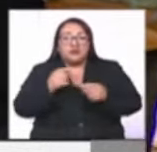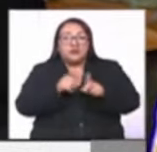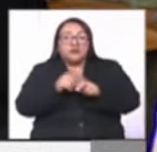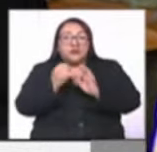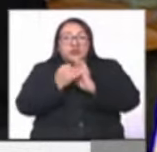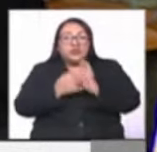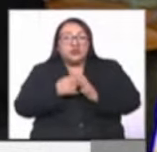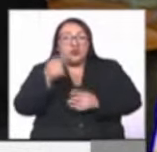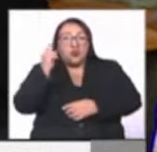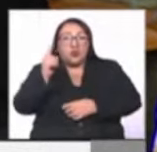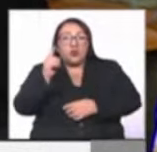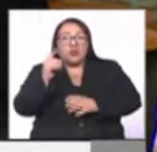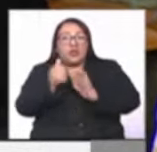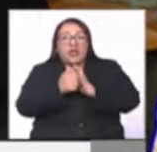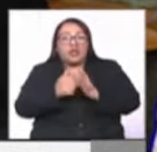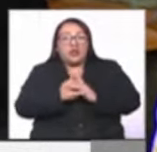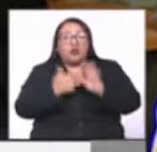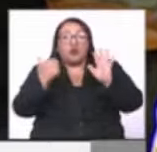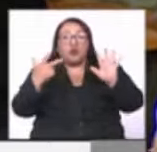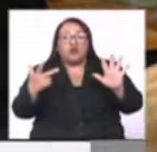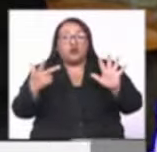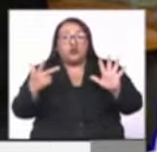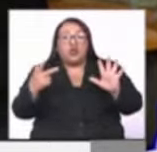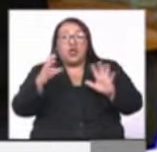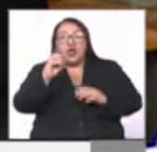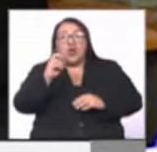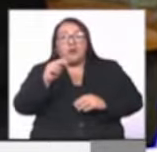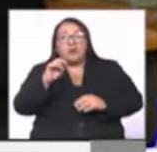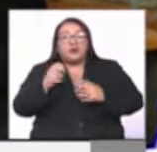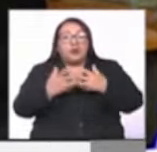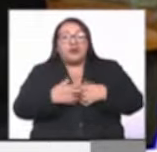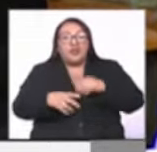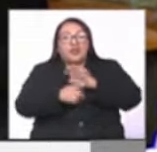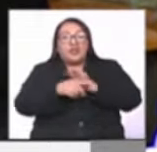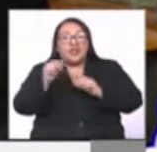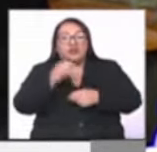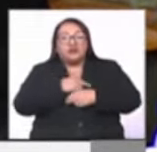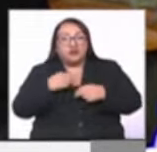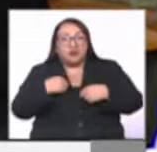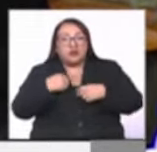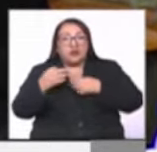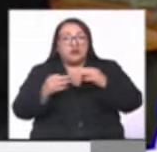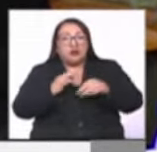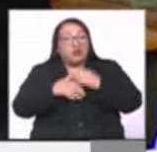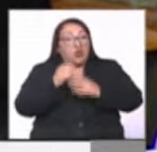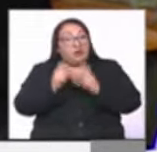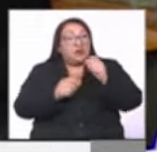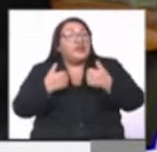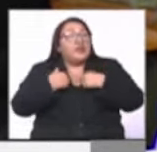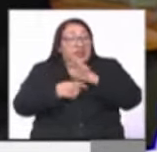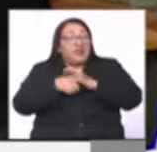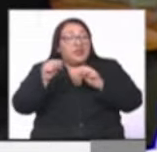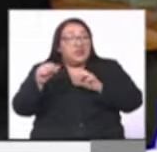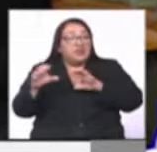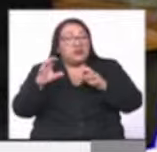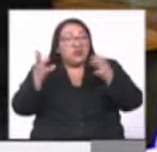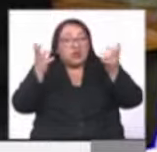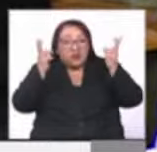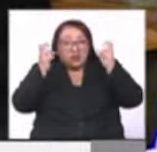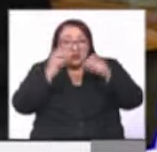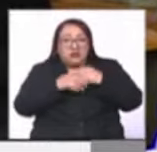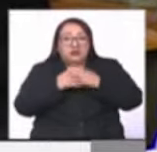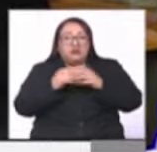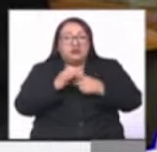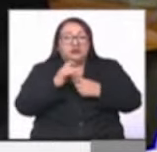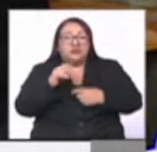inciso uno del artículo 8 de la convención americana de Derechos Humanos que señala que toda persona tiene derecho a ser oída con las debidas